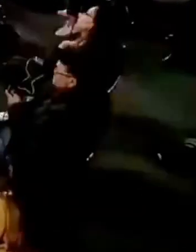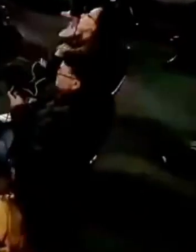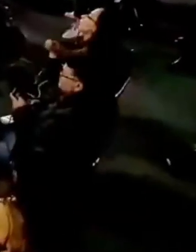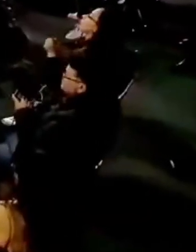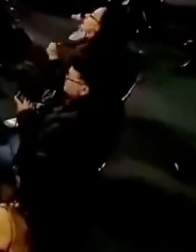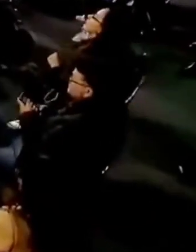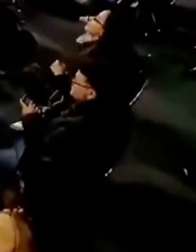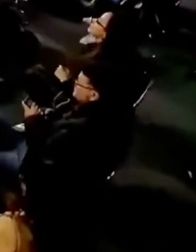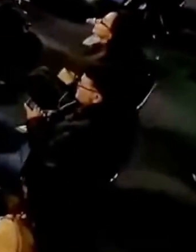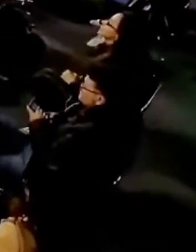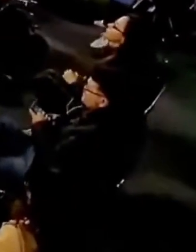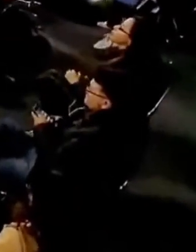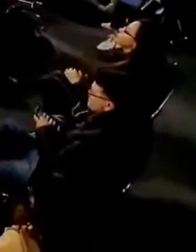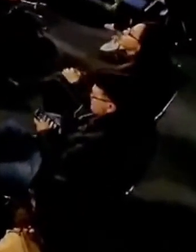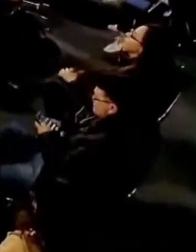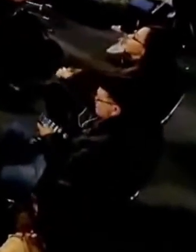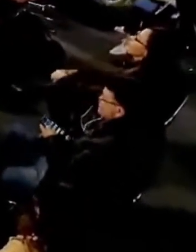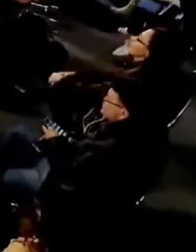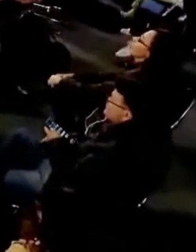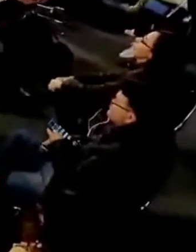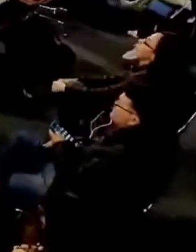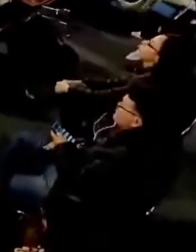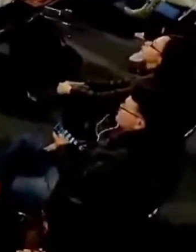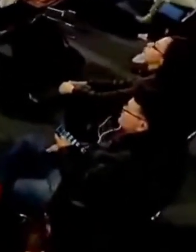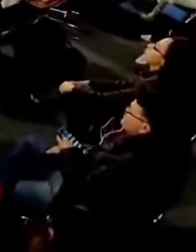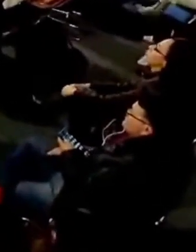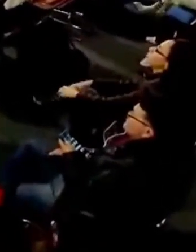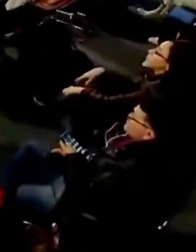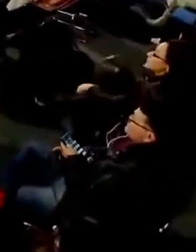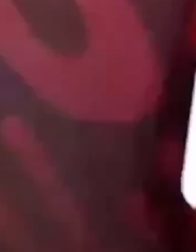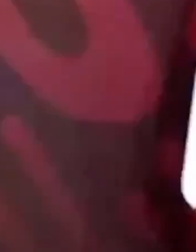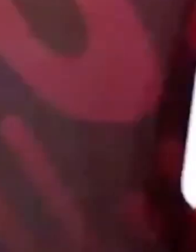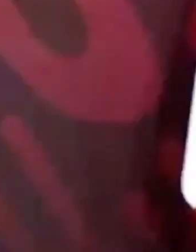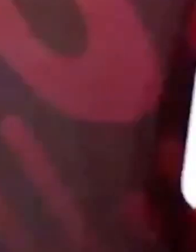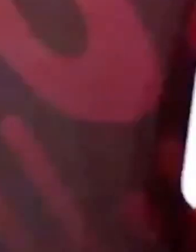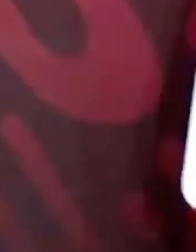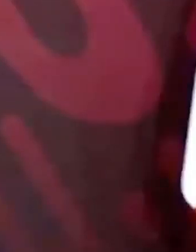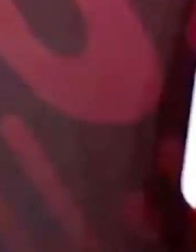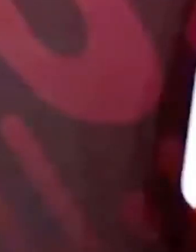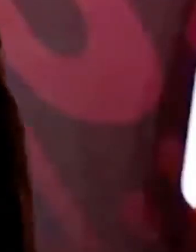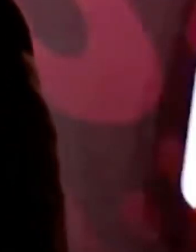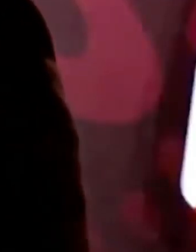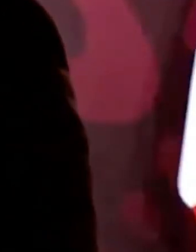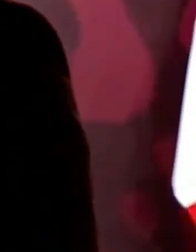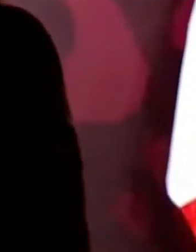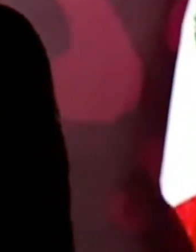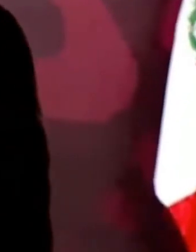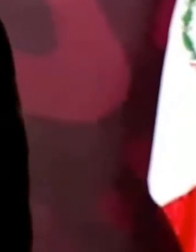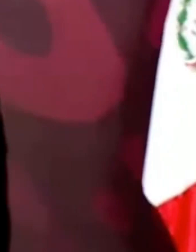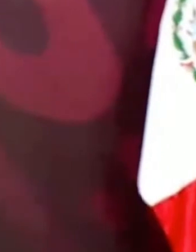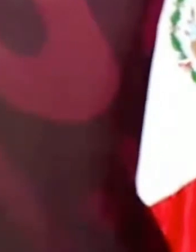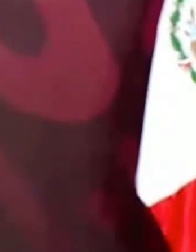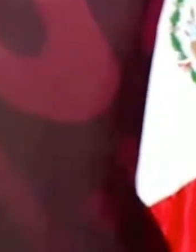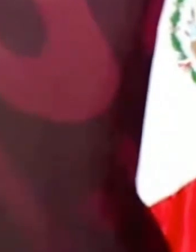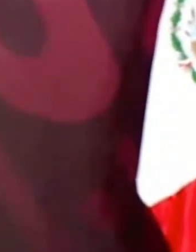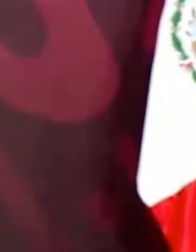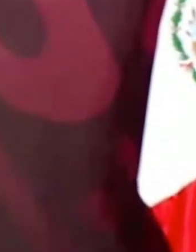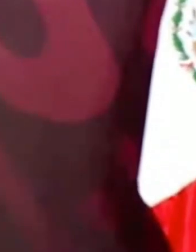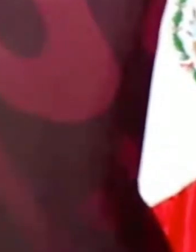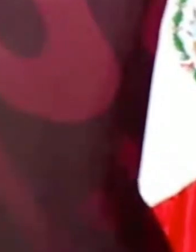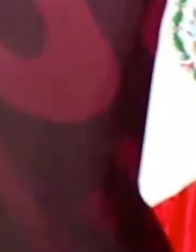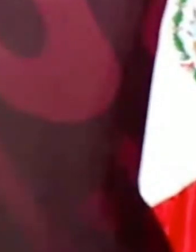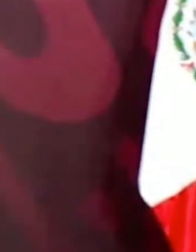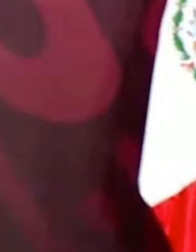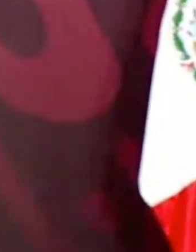Quieren reformar el artículo 139. Oiga, pero no hay ningún artículo 139 en la Constitución. No, de